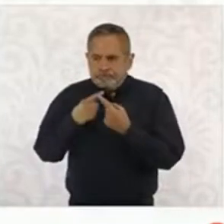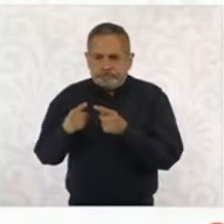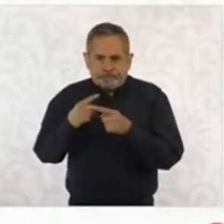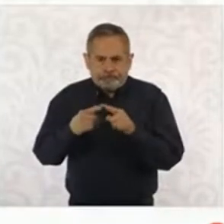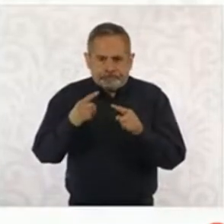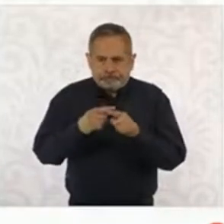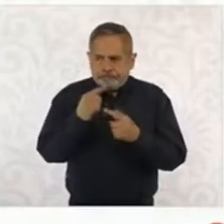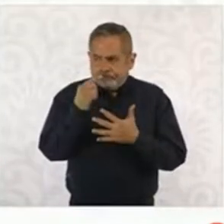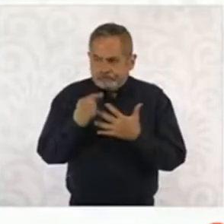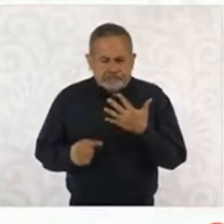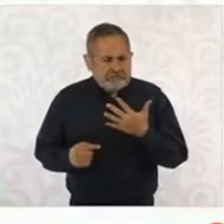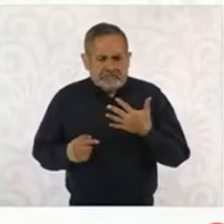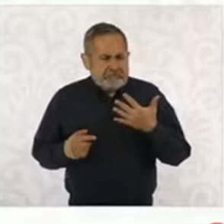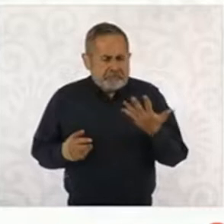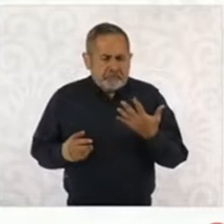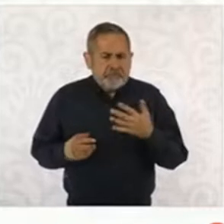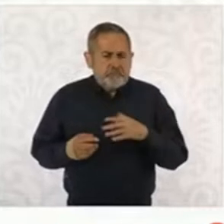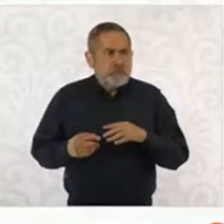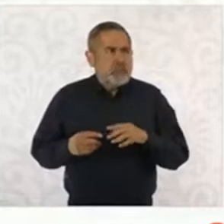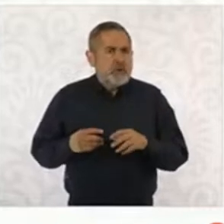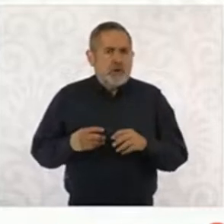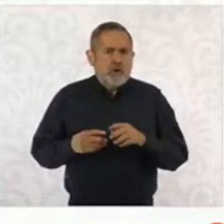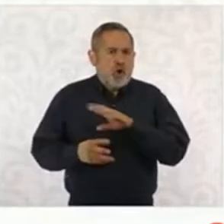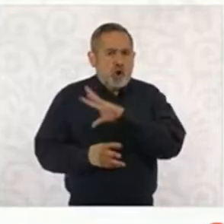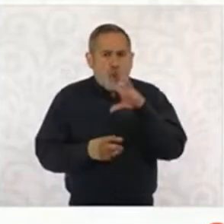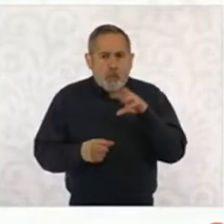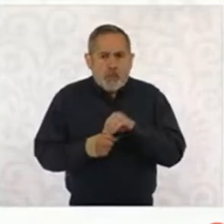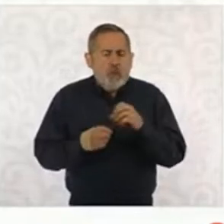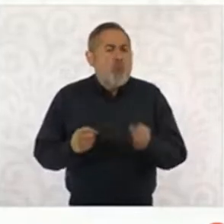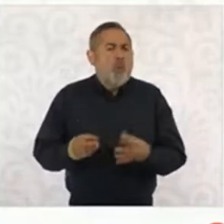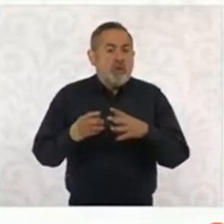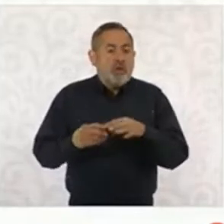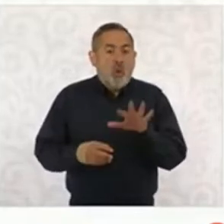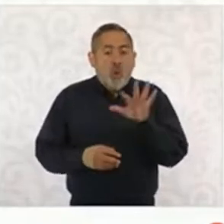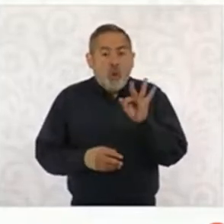casos, tenemos un total, ya se acumuló, de